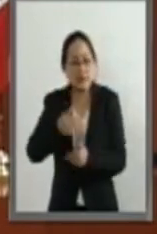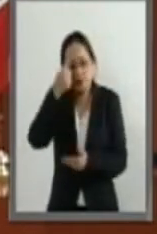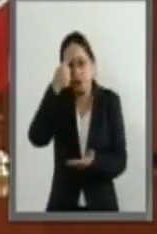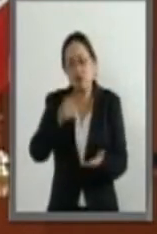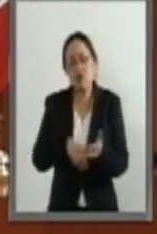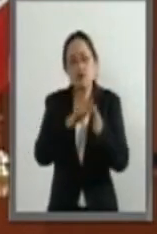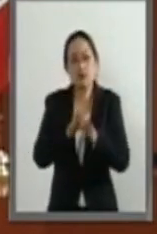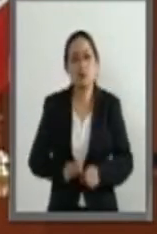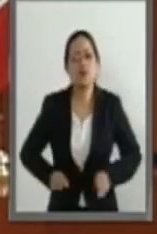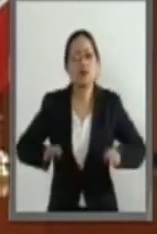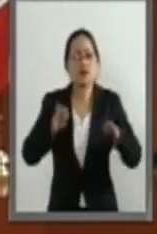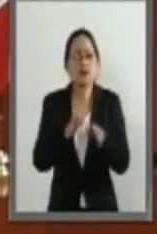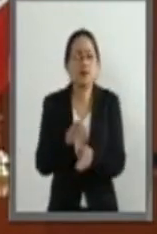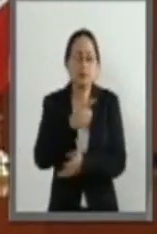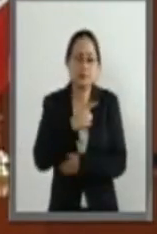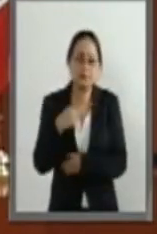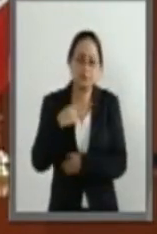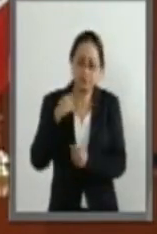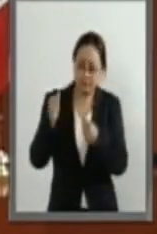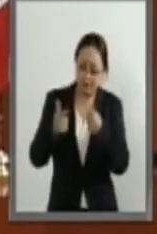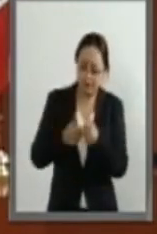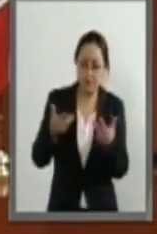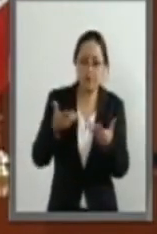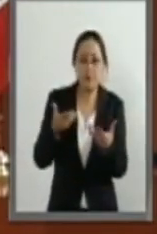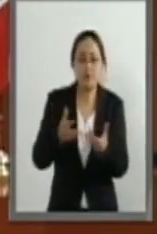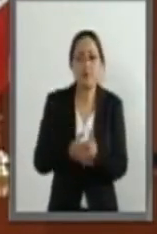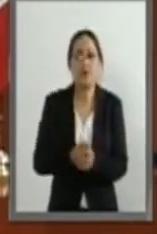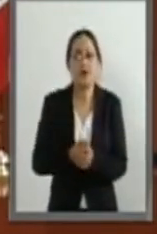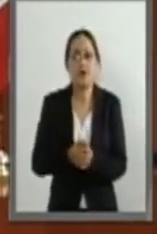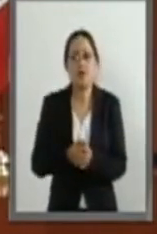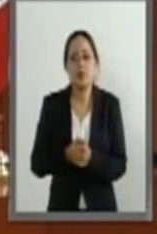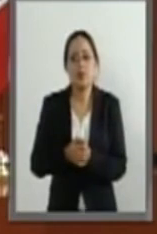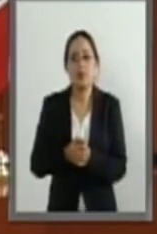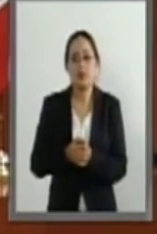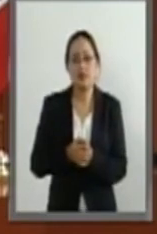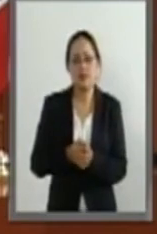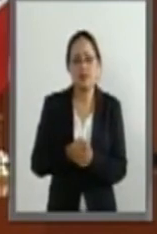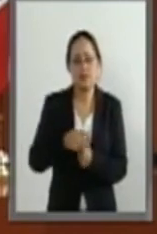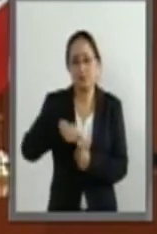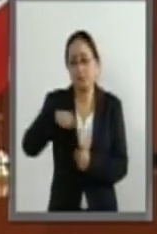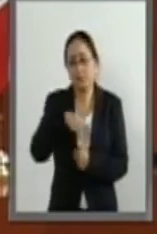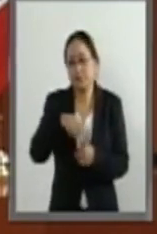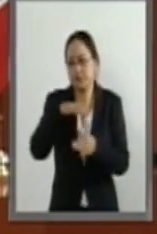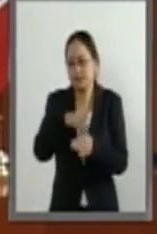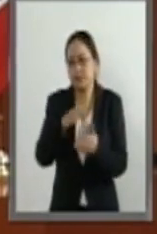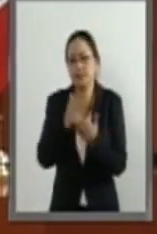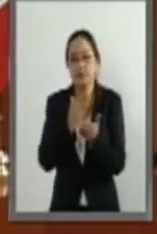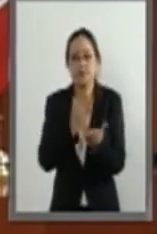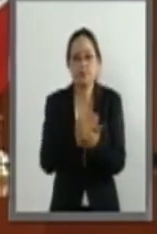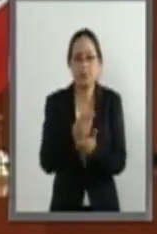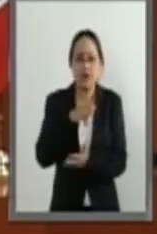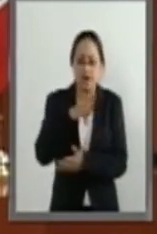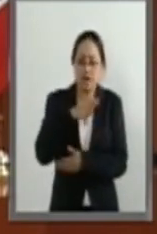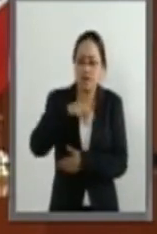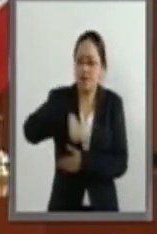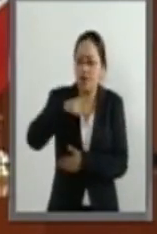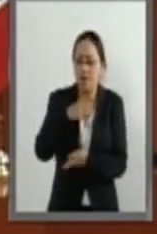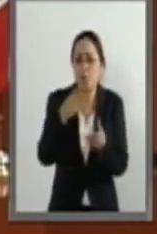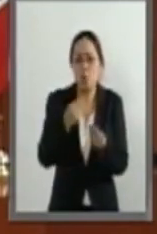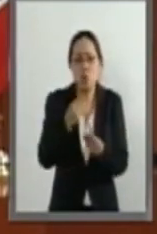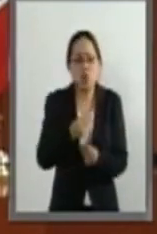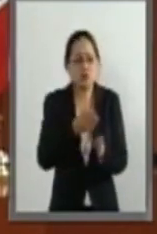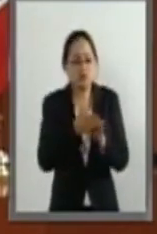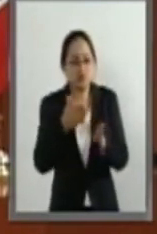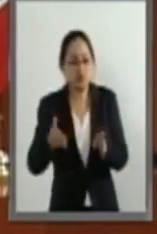pena que hagamos algo más contundente todavía porque aquí hay muchas y muchos que han trabajado durante todo